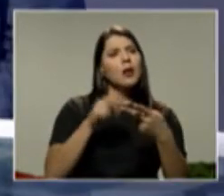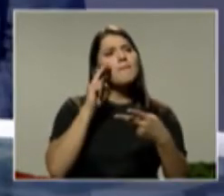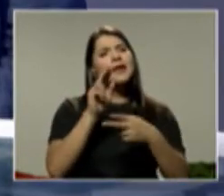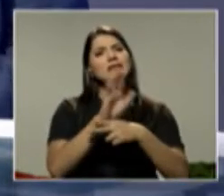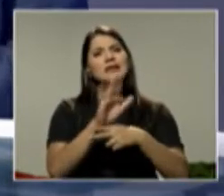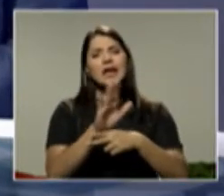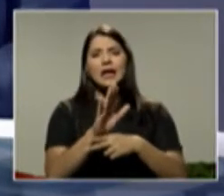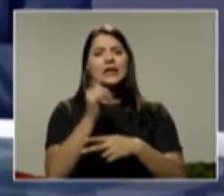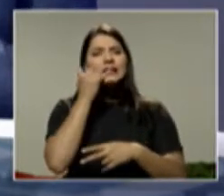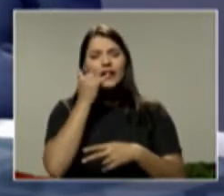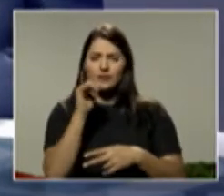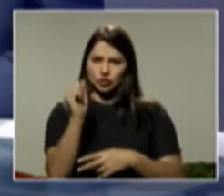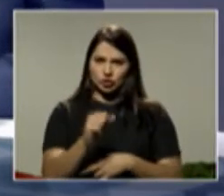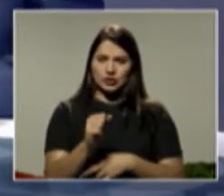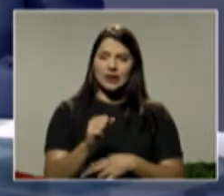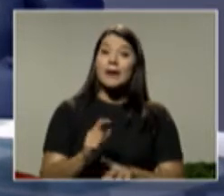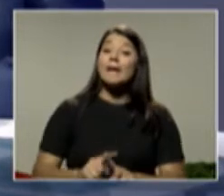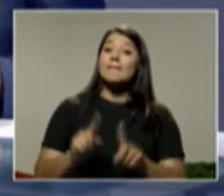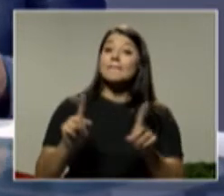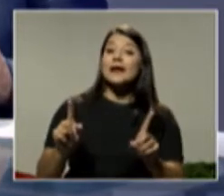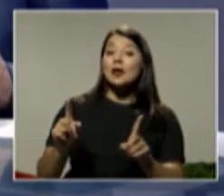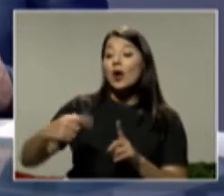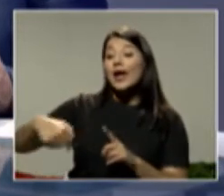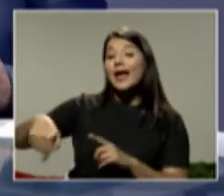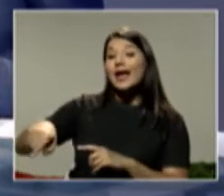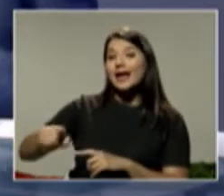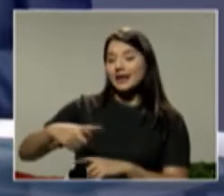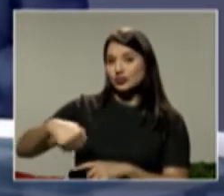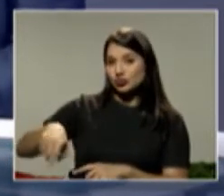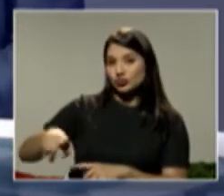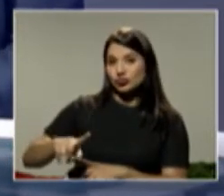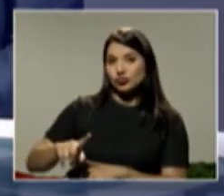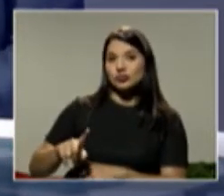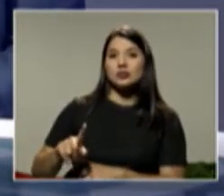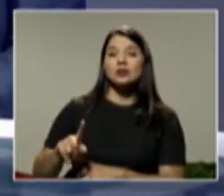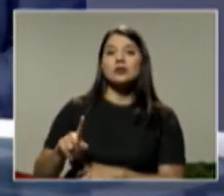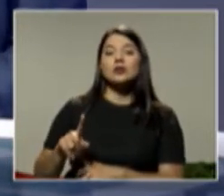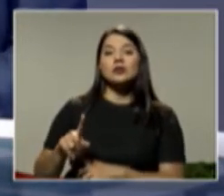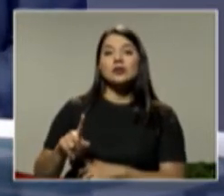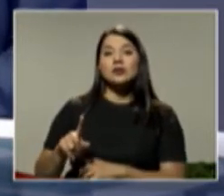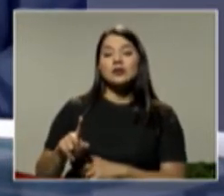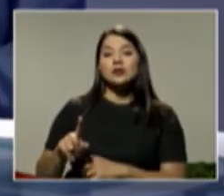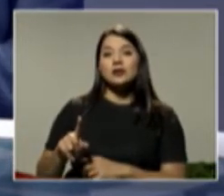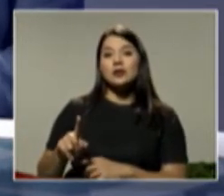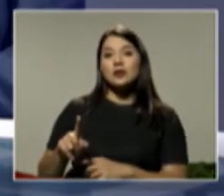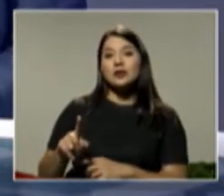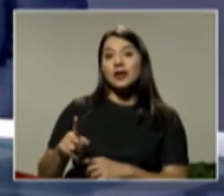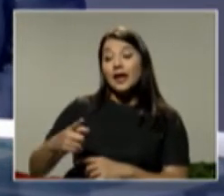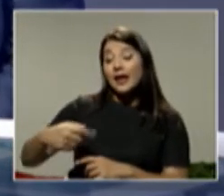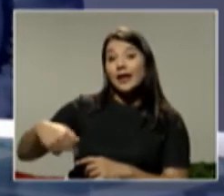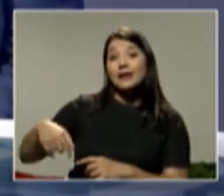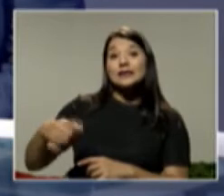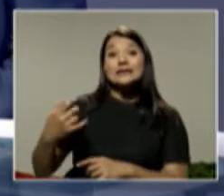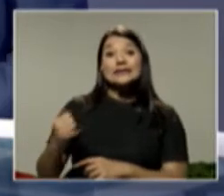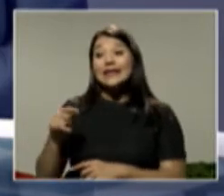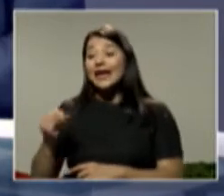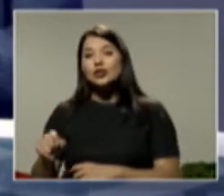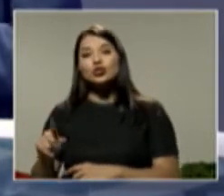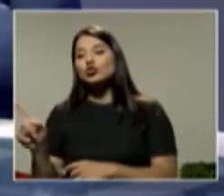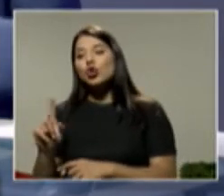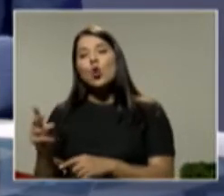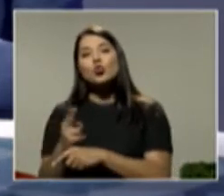pero lo cierto es que lo que ellos no dediquen a la actividad física, lo que no dediquen al estudio, pues lo van a dedicar al ocio. Y entre